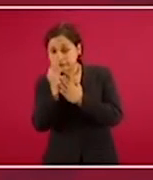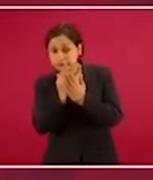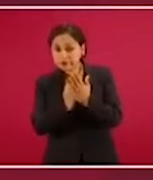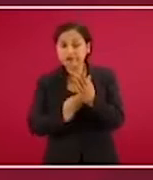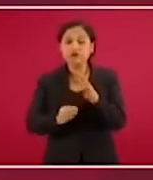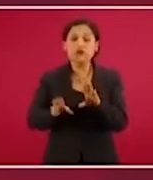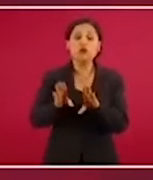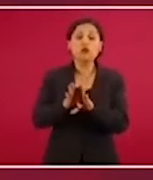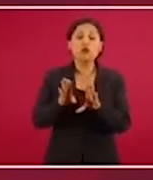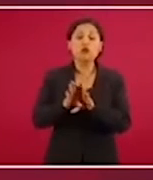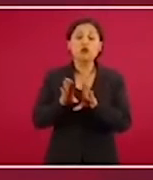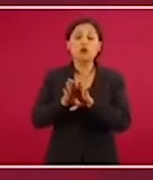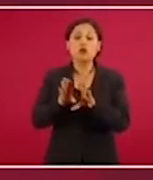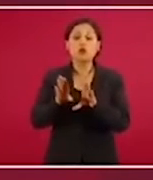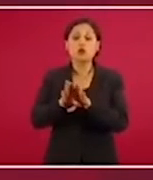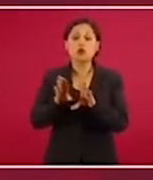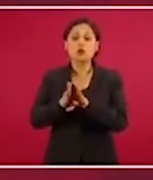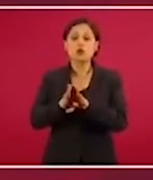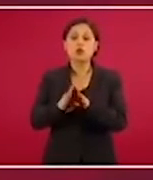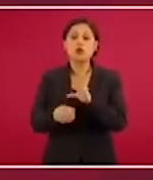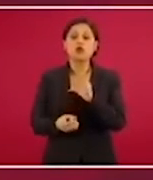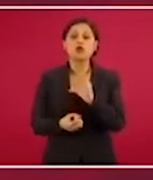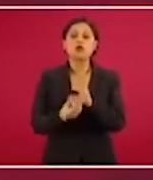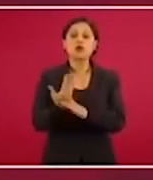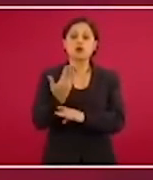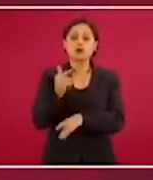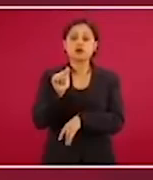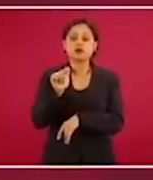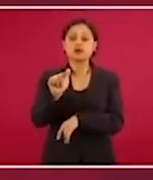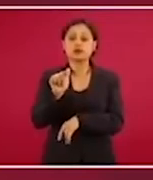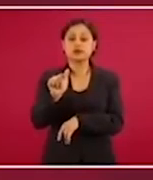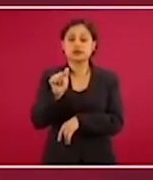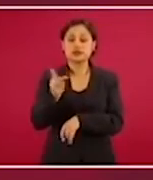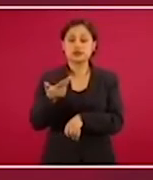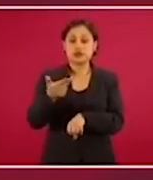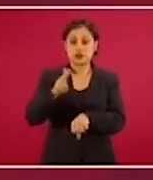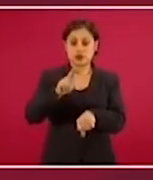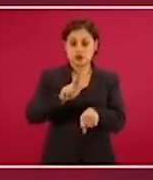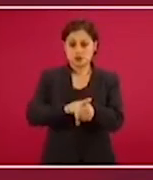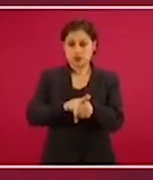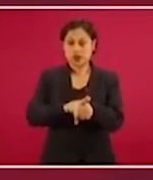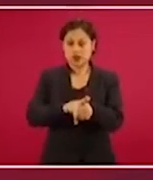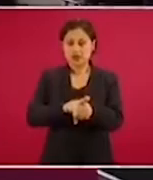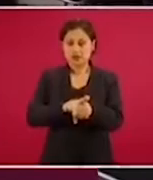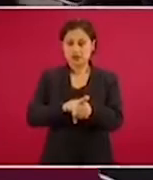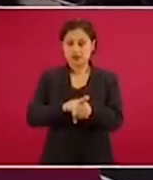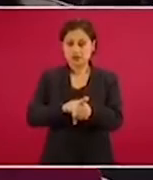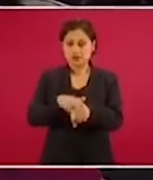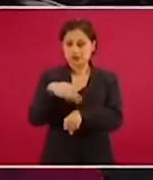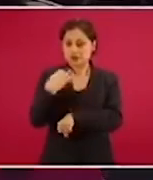nuevos hospitales solo para ésta y emergencia